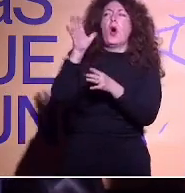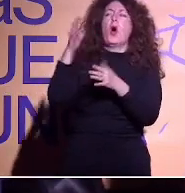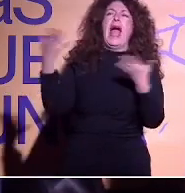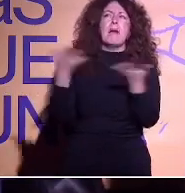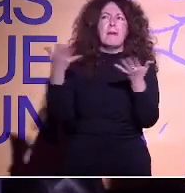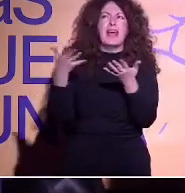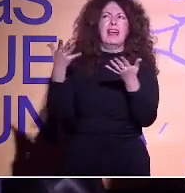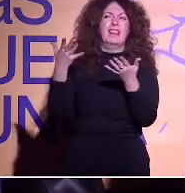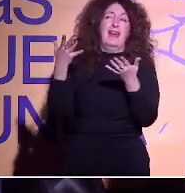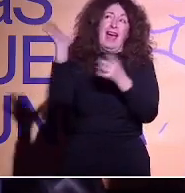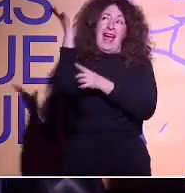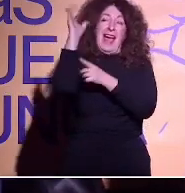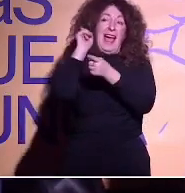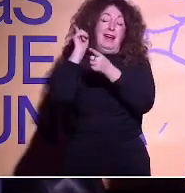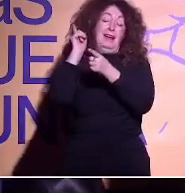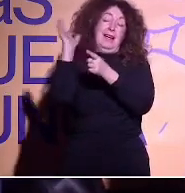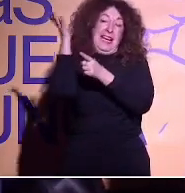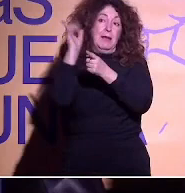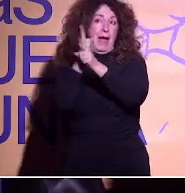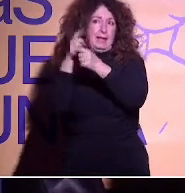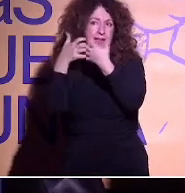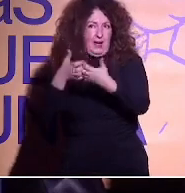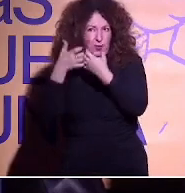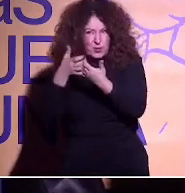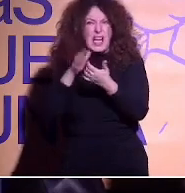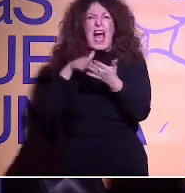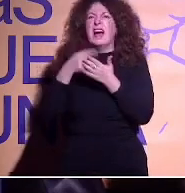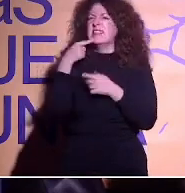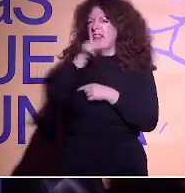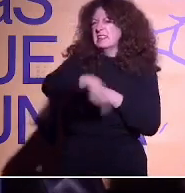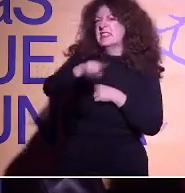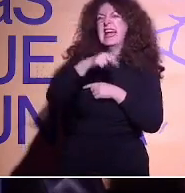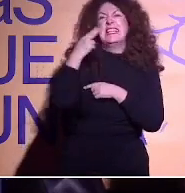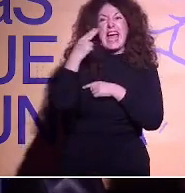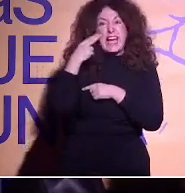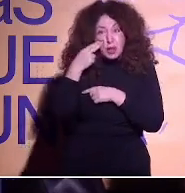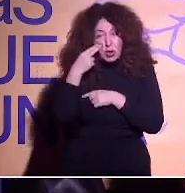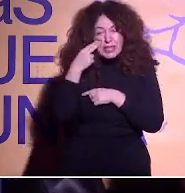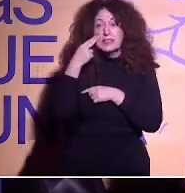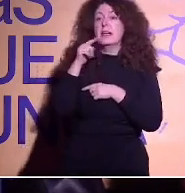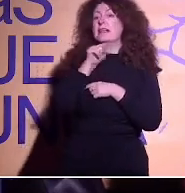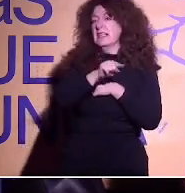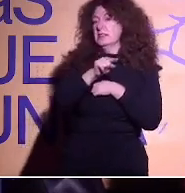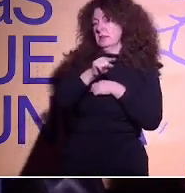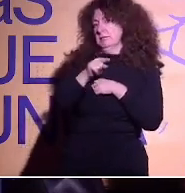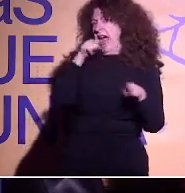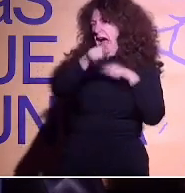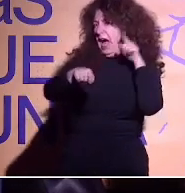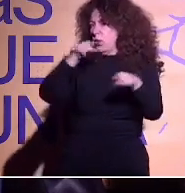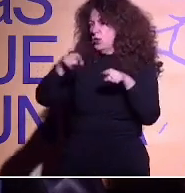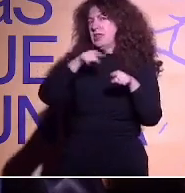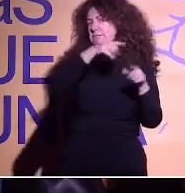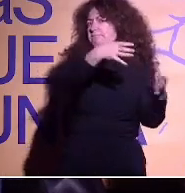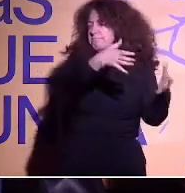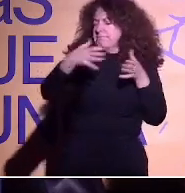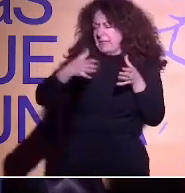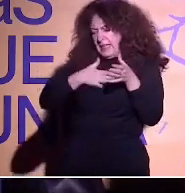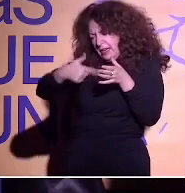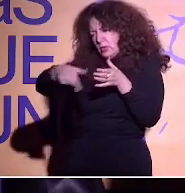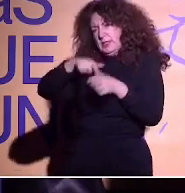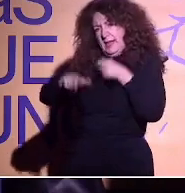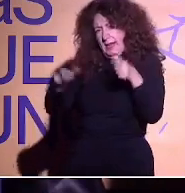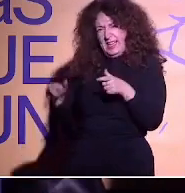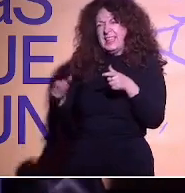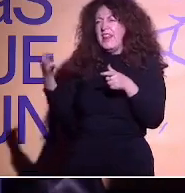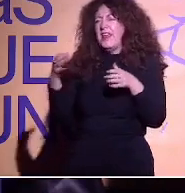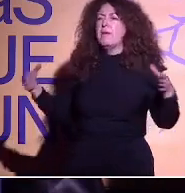terrorismo esa gente compañeros y compañeras son nuestra gente España necesita una fuerza que defienda